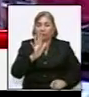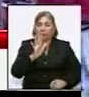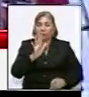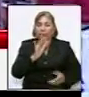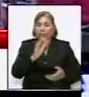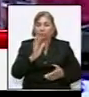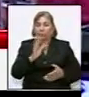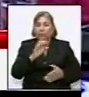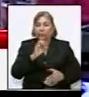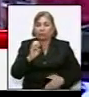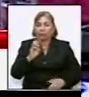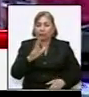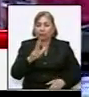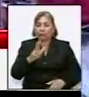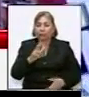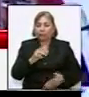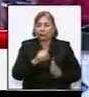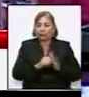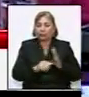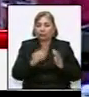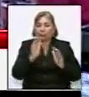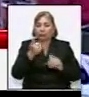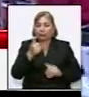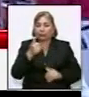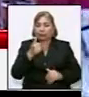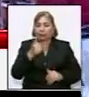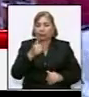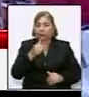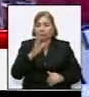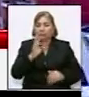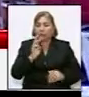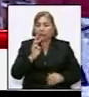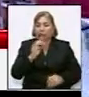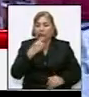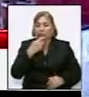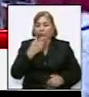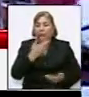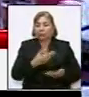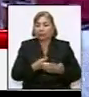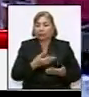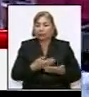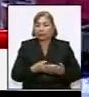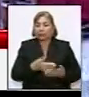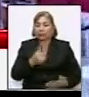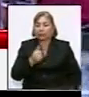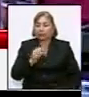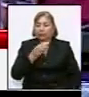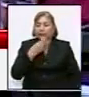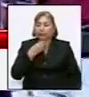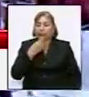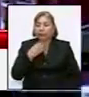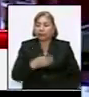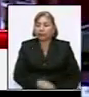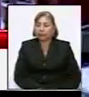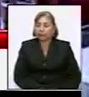3 del artículo 10 y el artículo 6 inciso 5 donde sí estaban multa